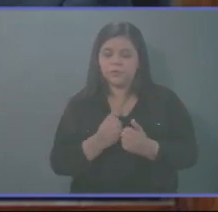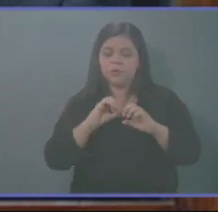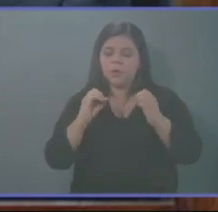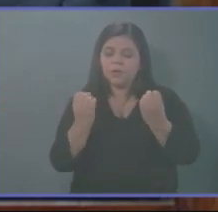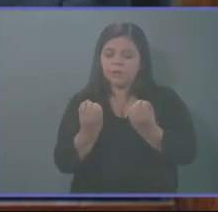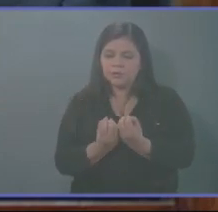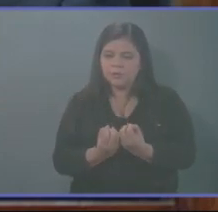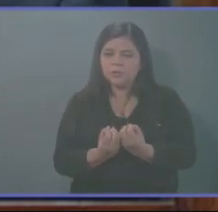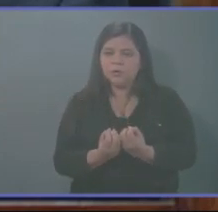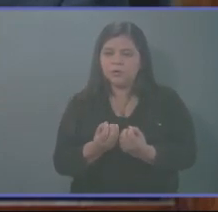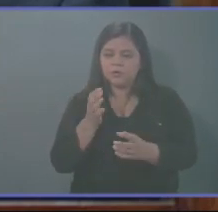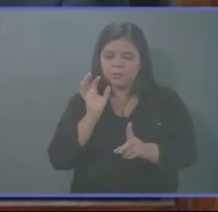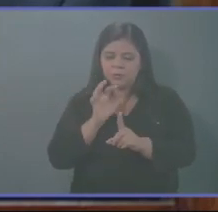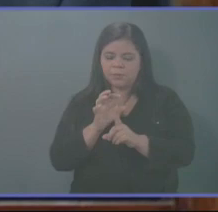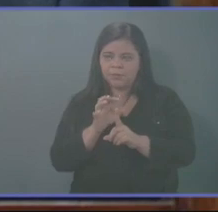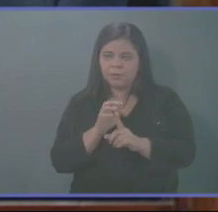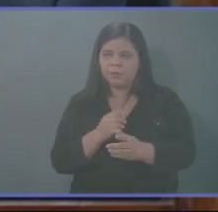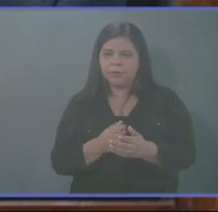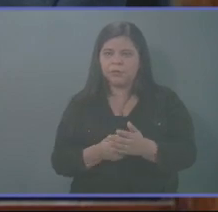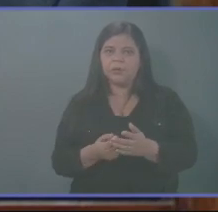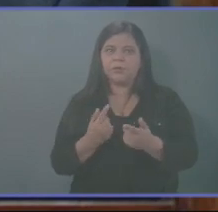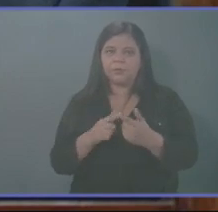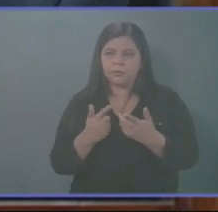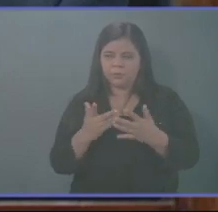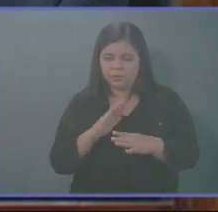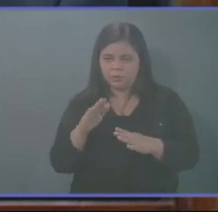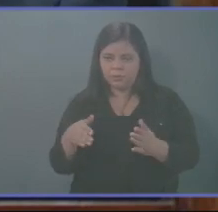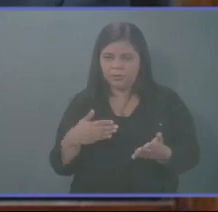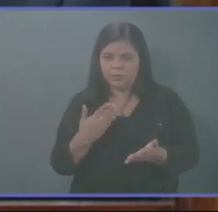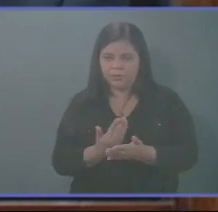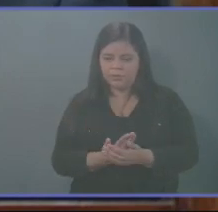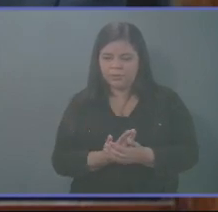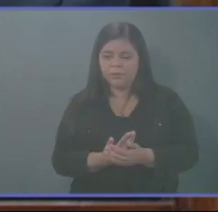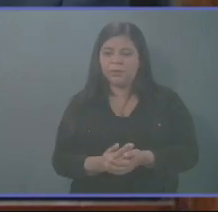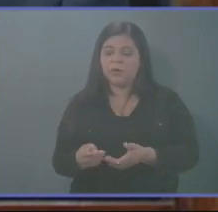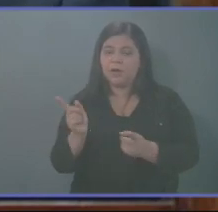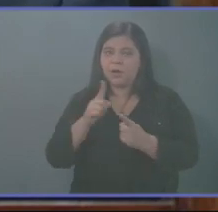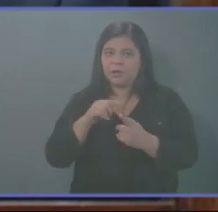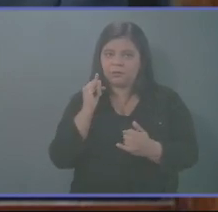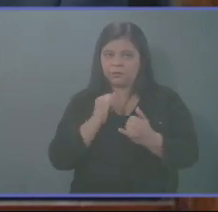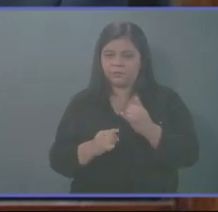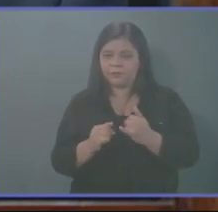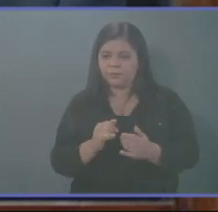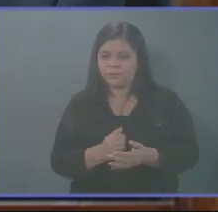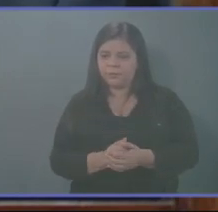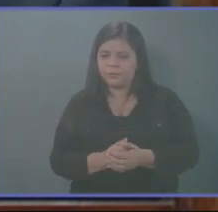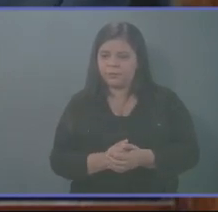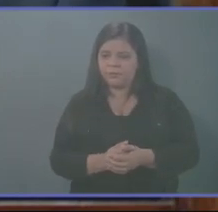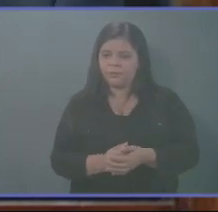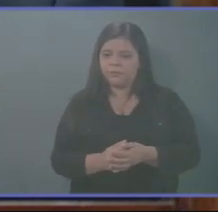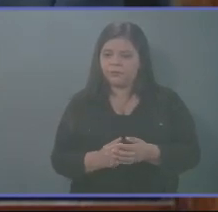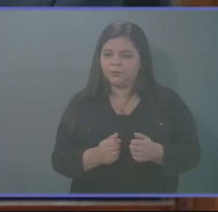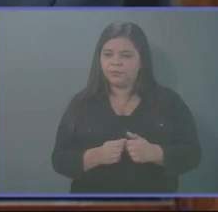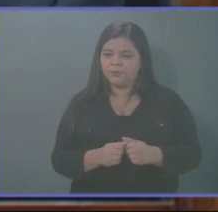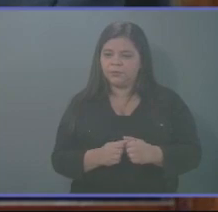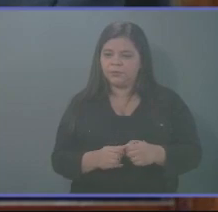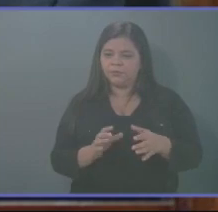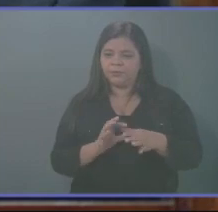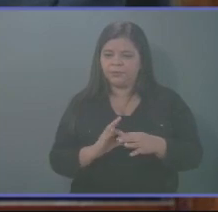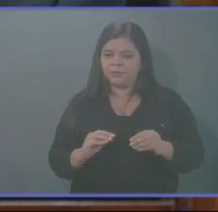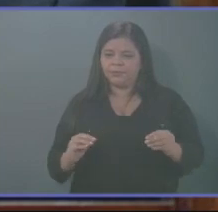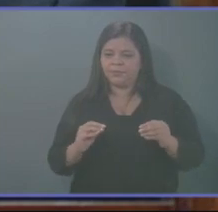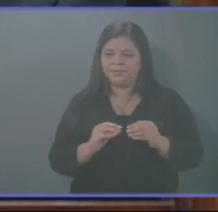de Naturaleza Criminal, que dice en su inciso primero, parte final, por lo que se prohíbe